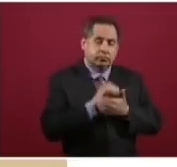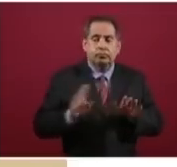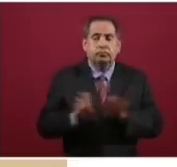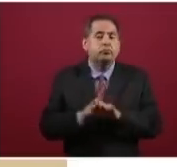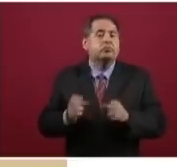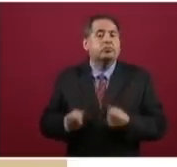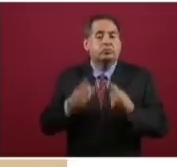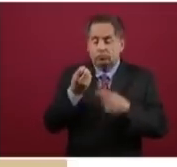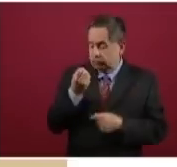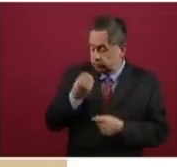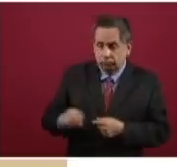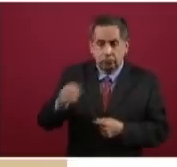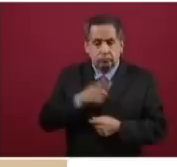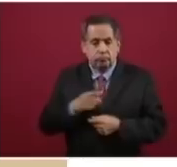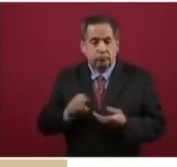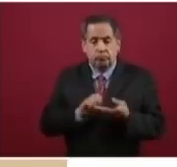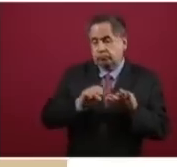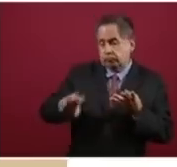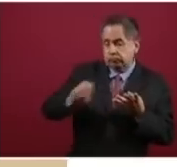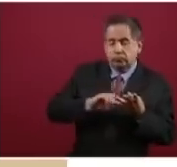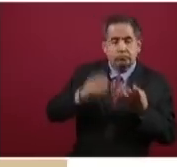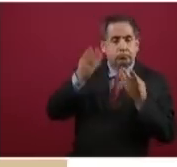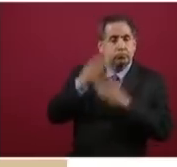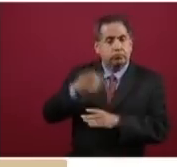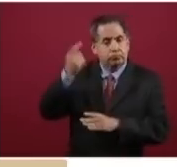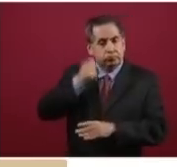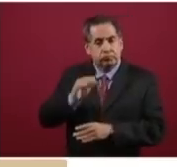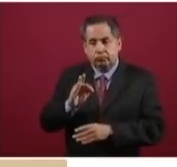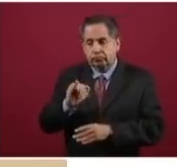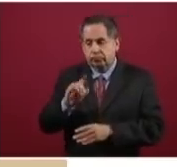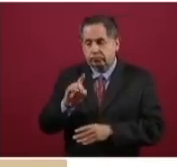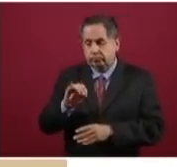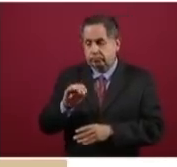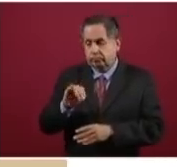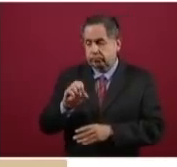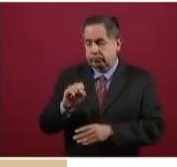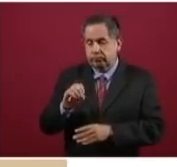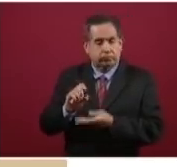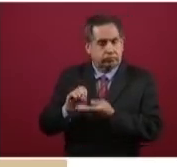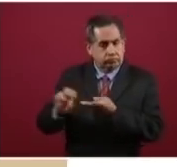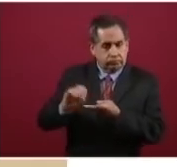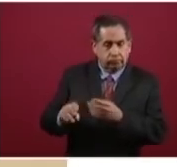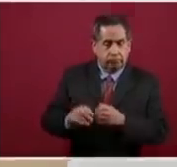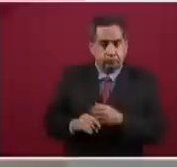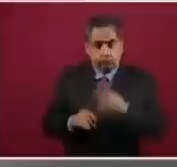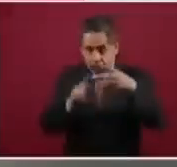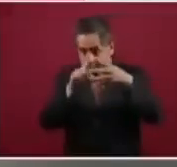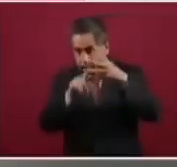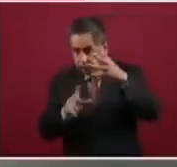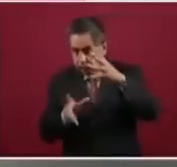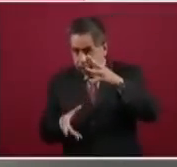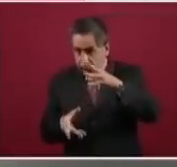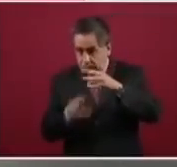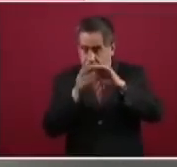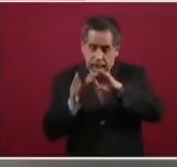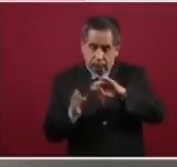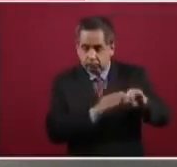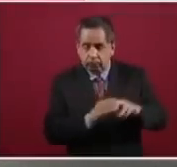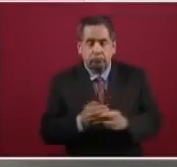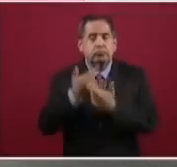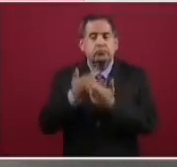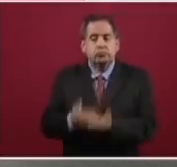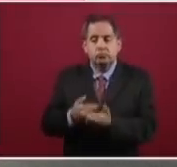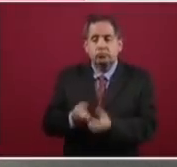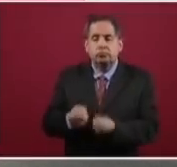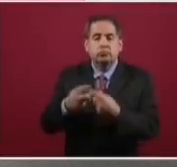obligatorias a fideicomisos prestaciones de seguridad una vez que quitamos todo esto lo que sobra es la cifra que ven